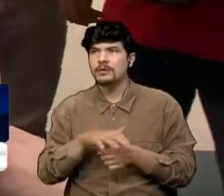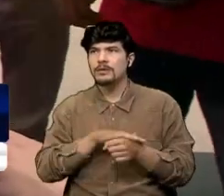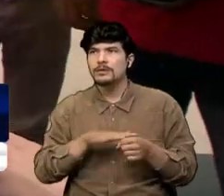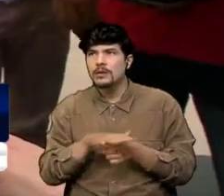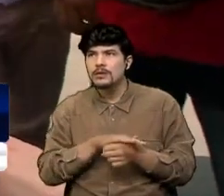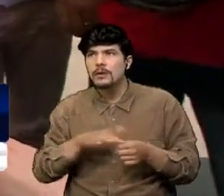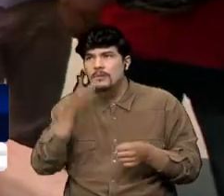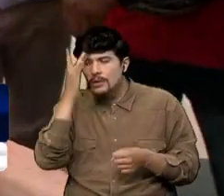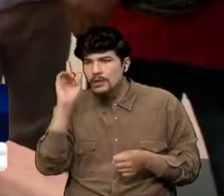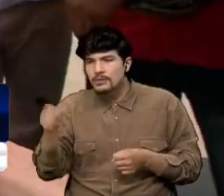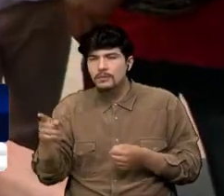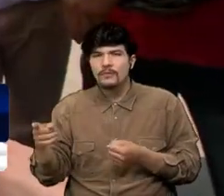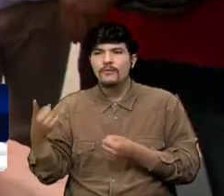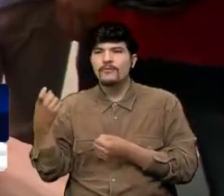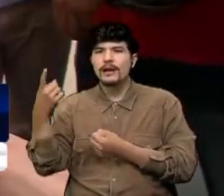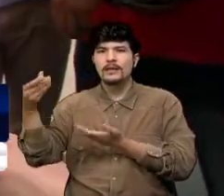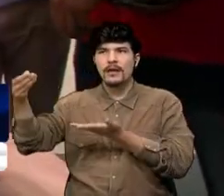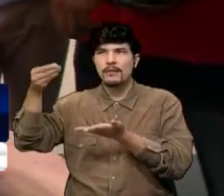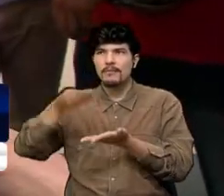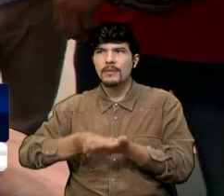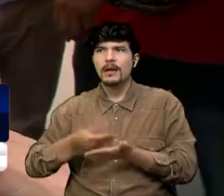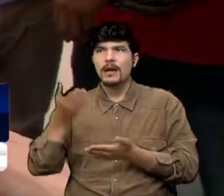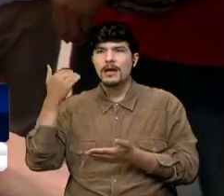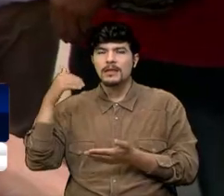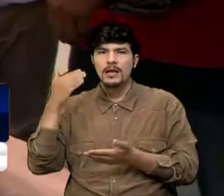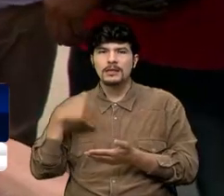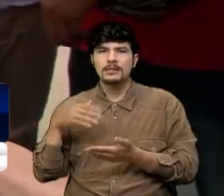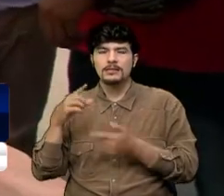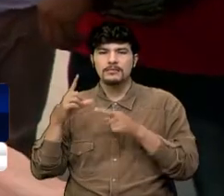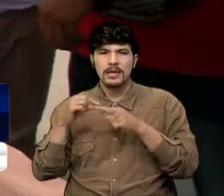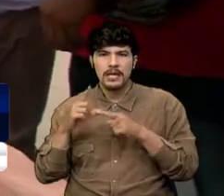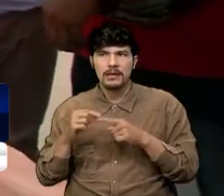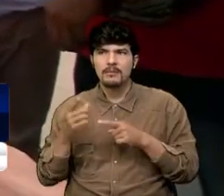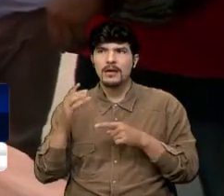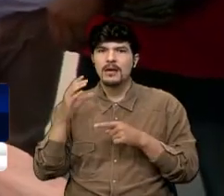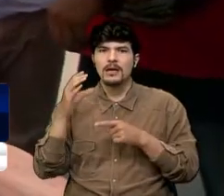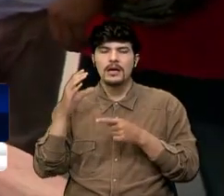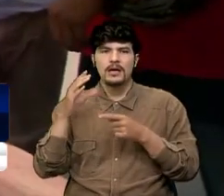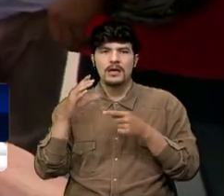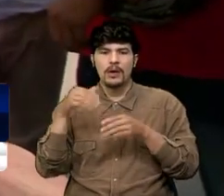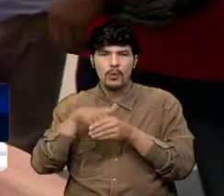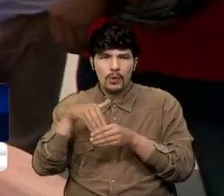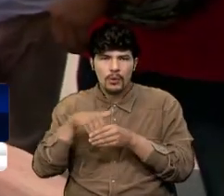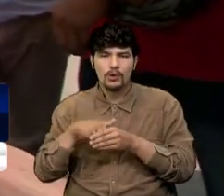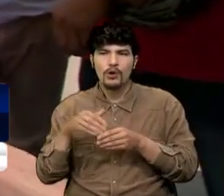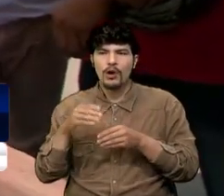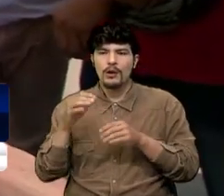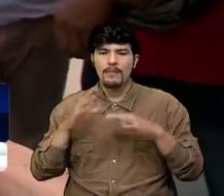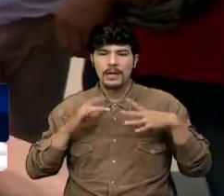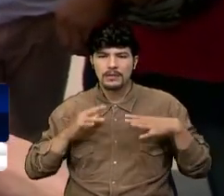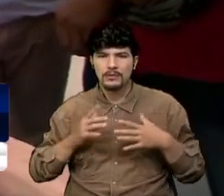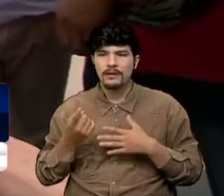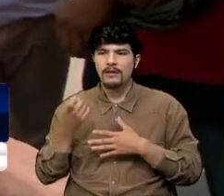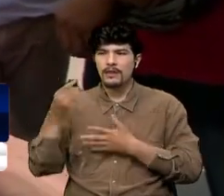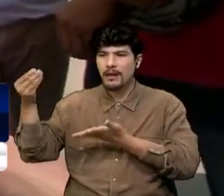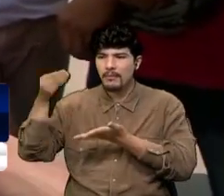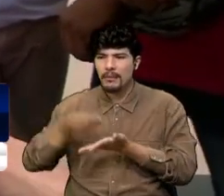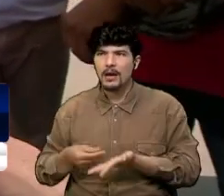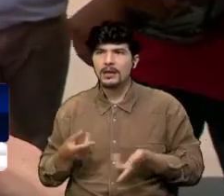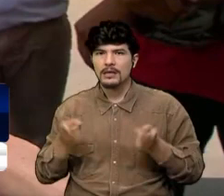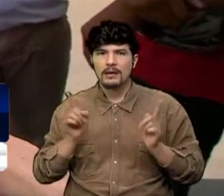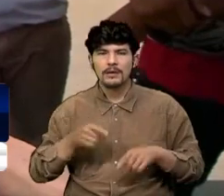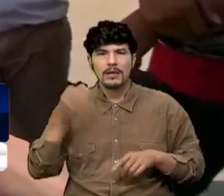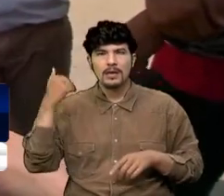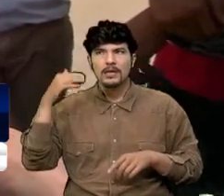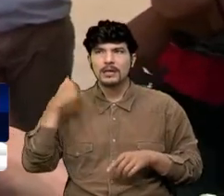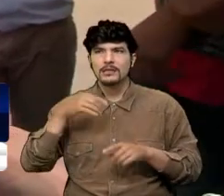ya que nos adeudan unas prestaciones, cesantías, primas, vacaciones y unas